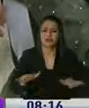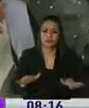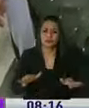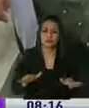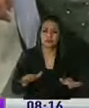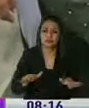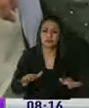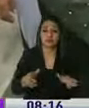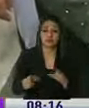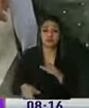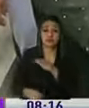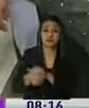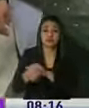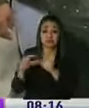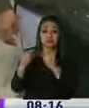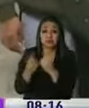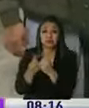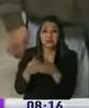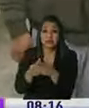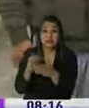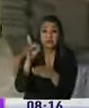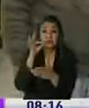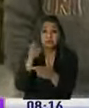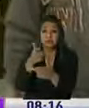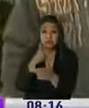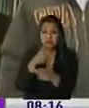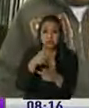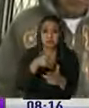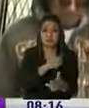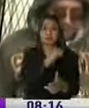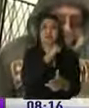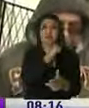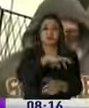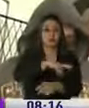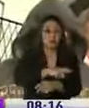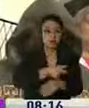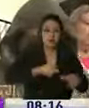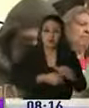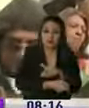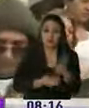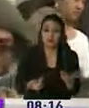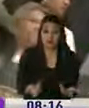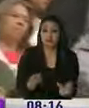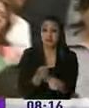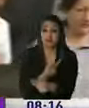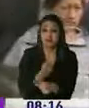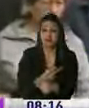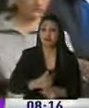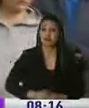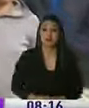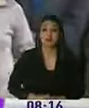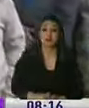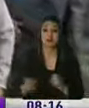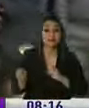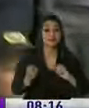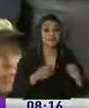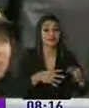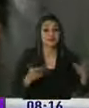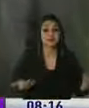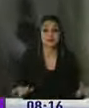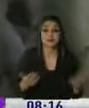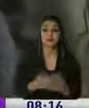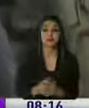la delincuencia y muchos asaltos, incluso ha habido agresión a los vecinos, apuñalados, de lo que está abandonado todo esto y